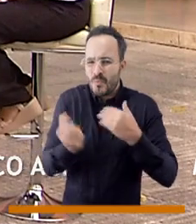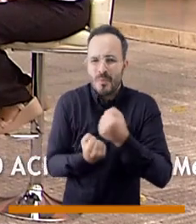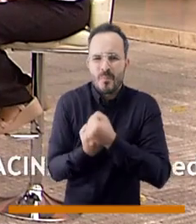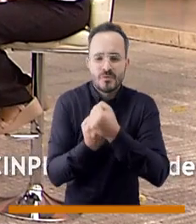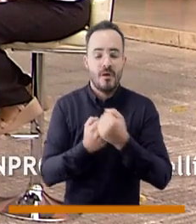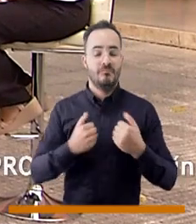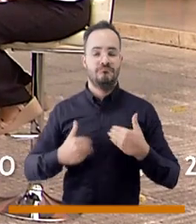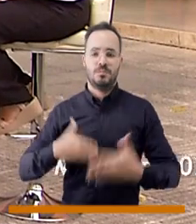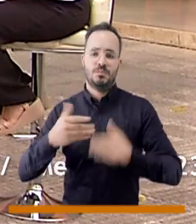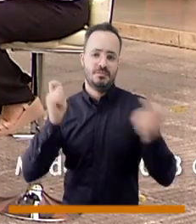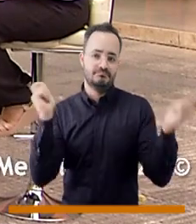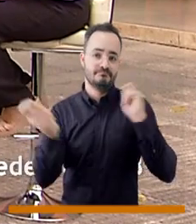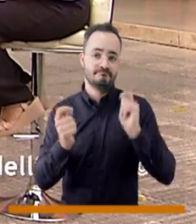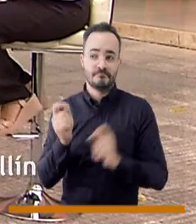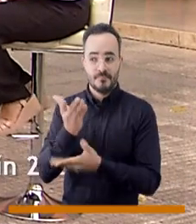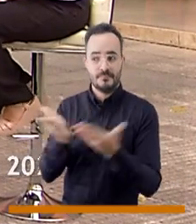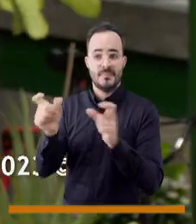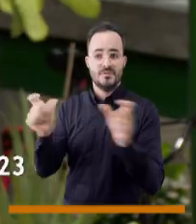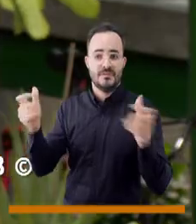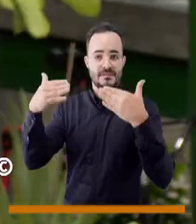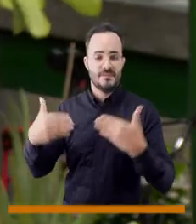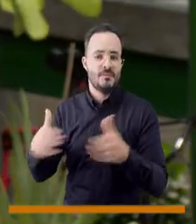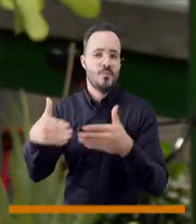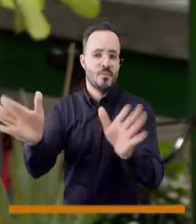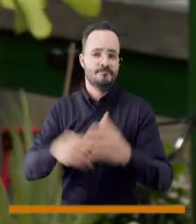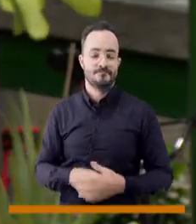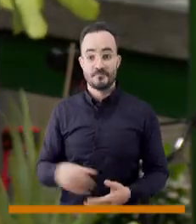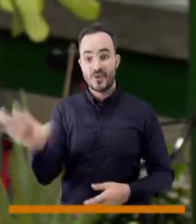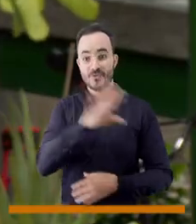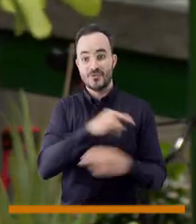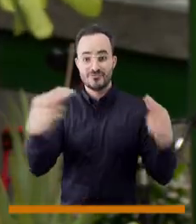niños y esas niñas que tienen algún tipo de discapacidad. A todos los